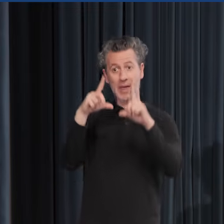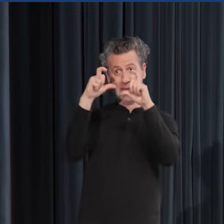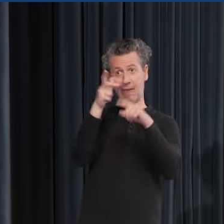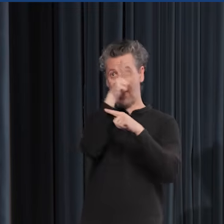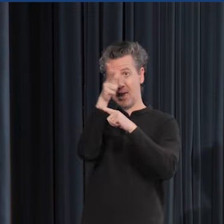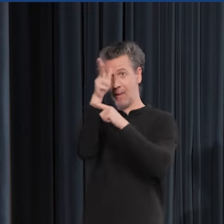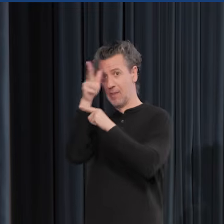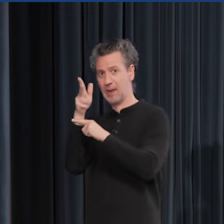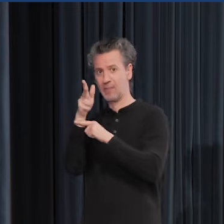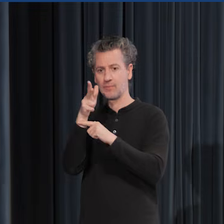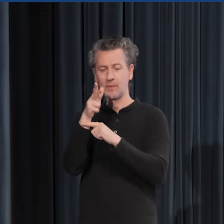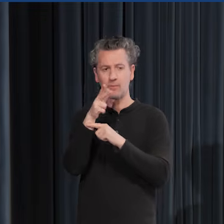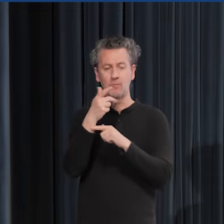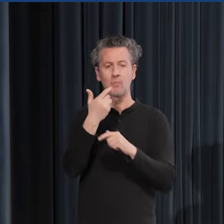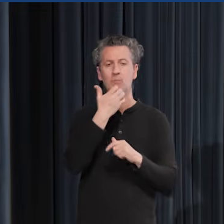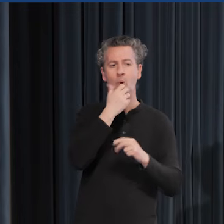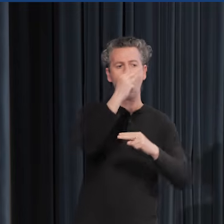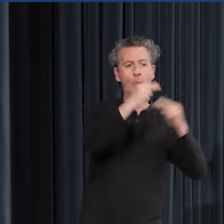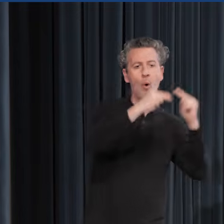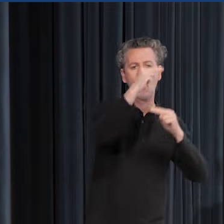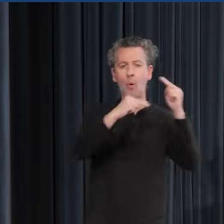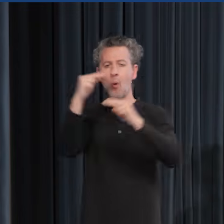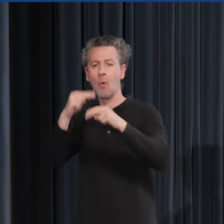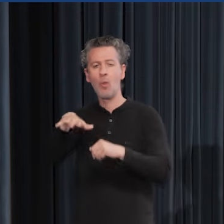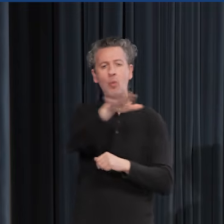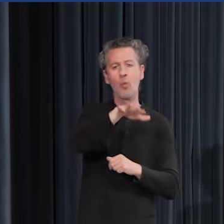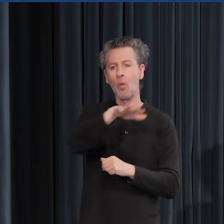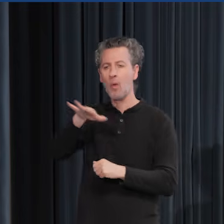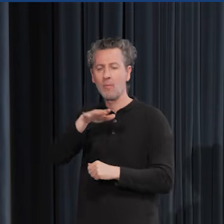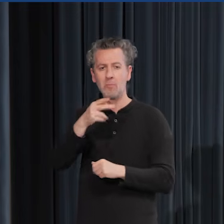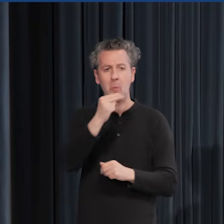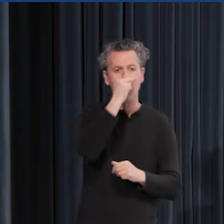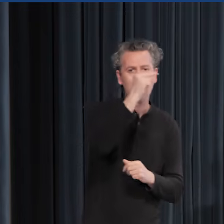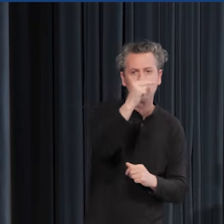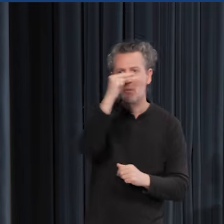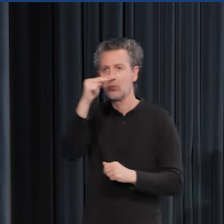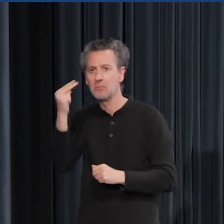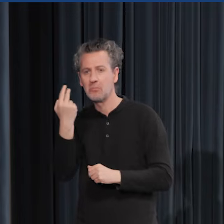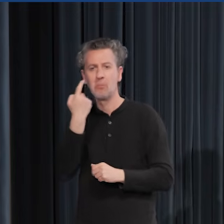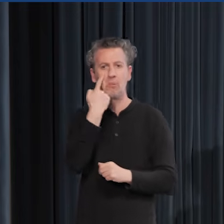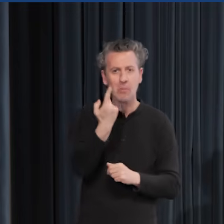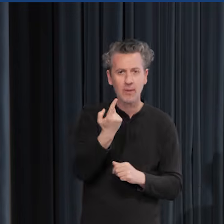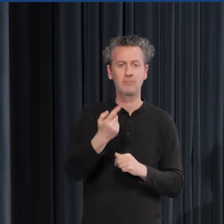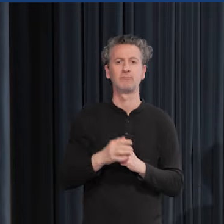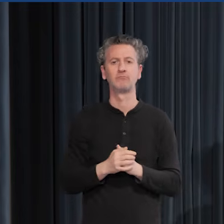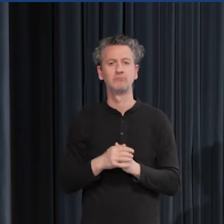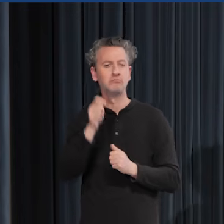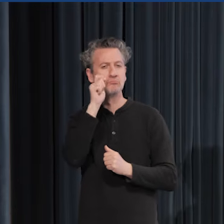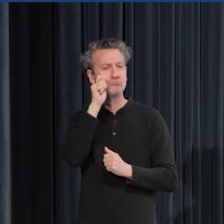va visitando obras de la construcción, y en esta cinta podemos ver